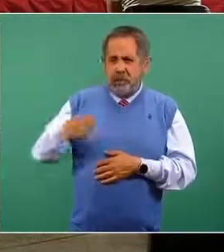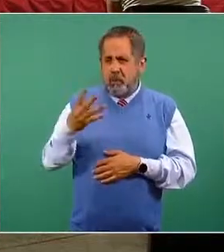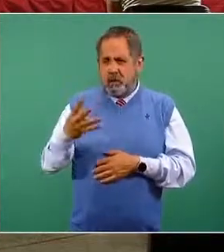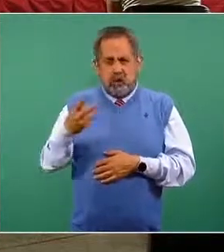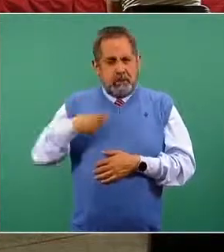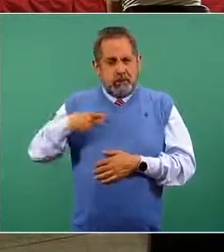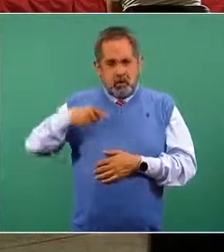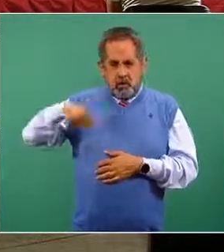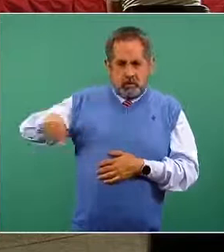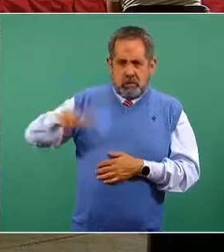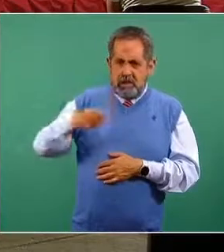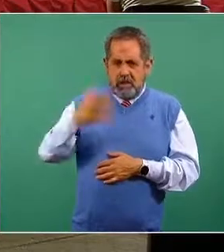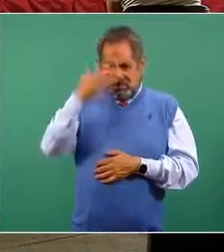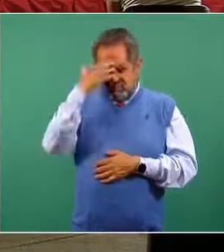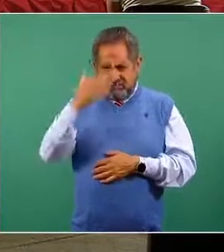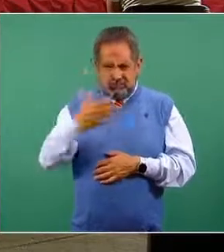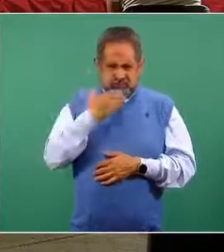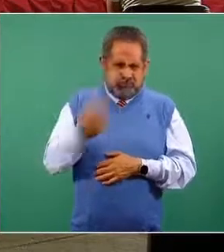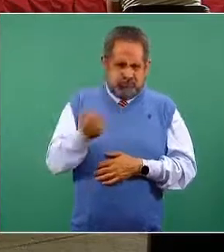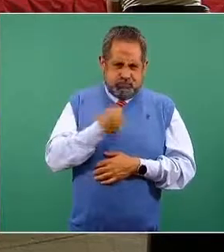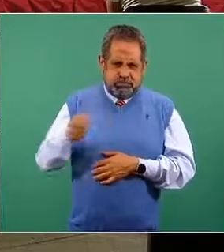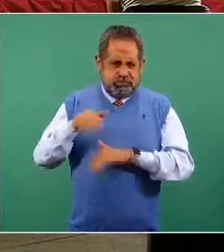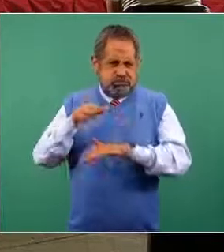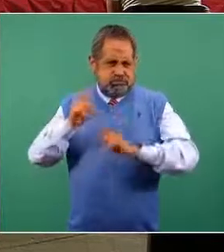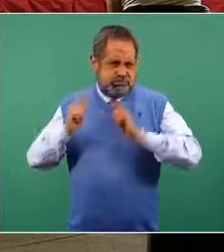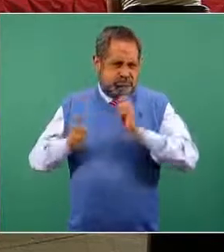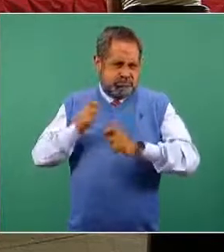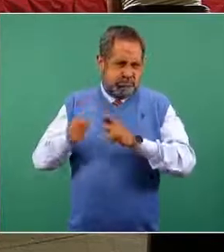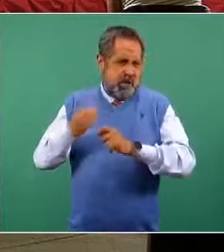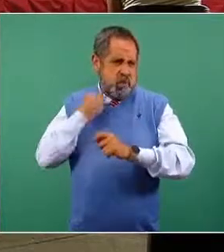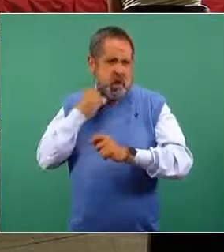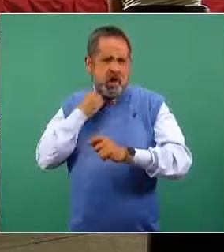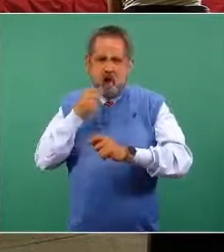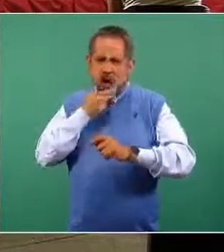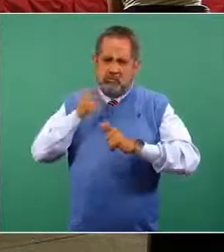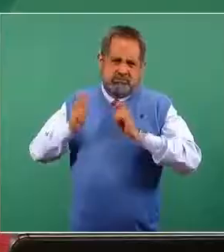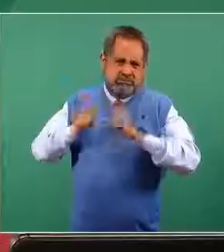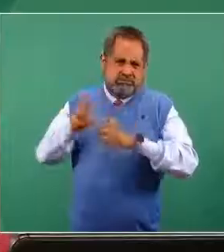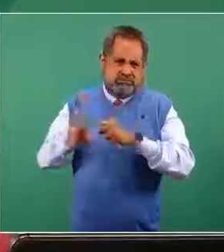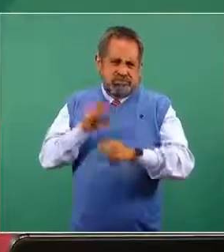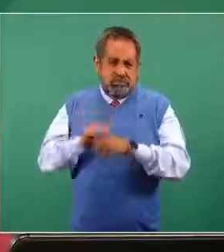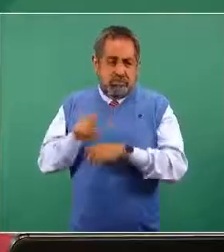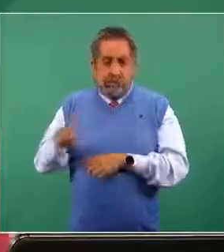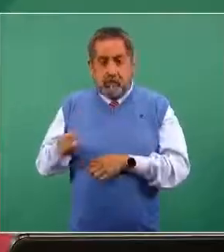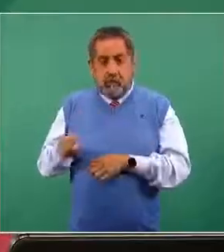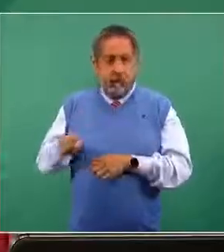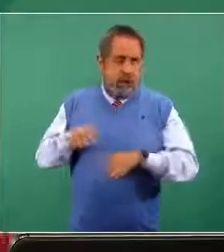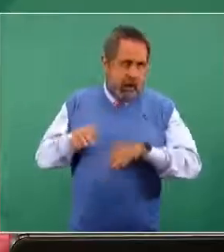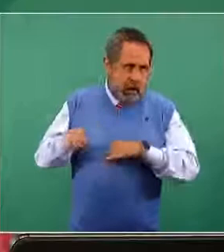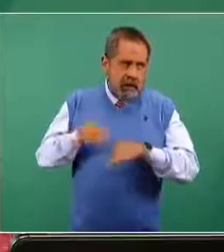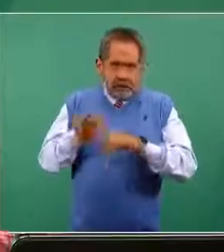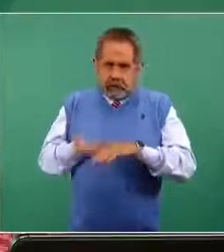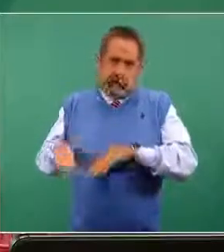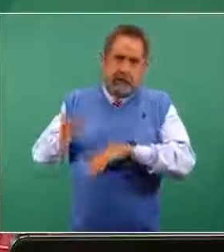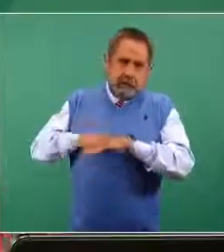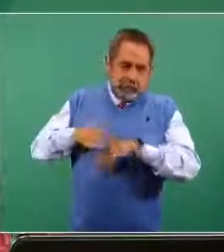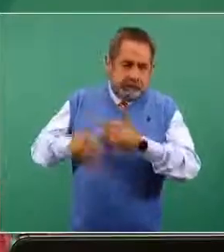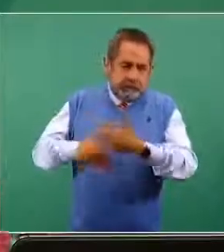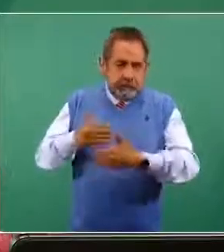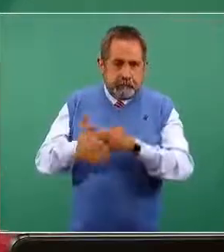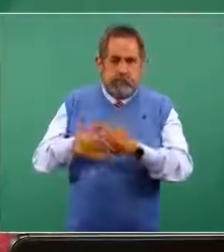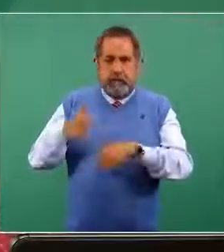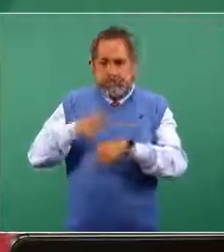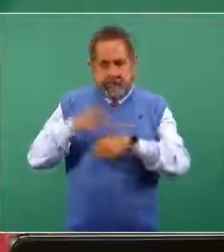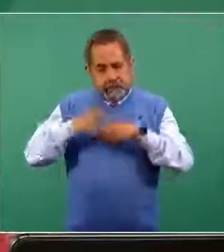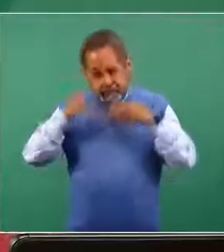4 personas muy competentes en el tema jurídico, abogadas y abogados, que les implica un trabajo prácticamente